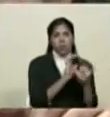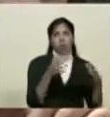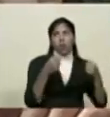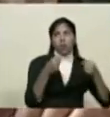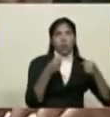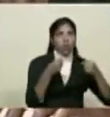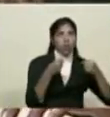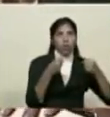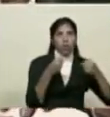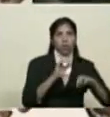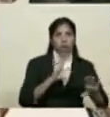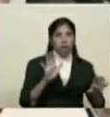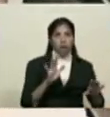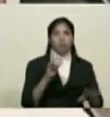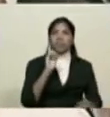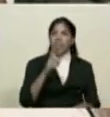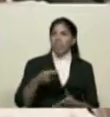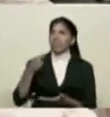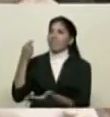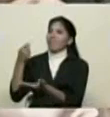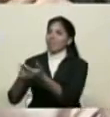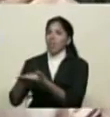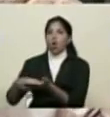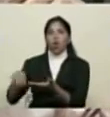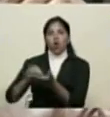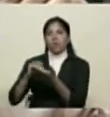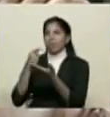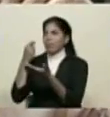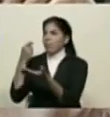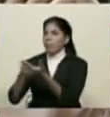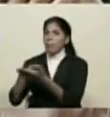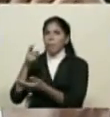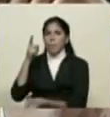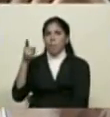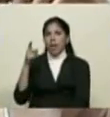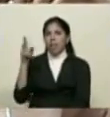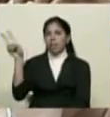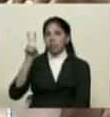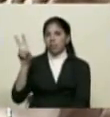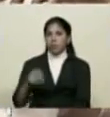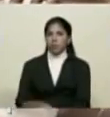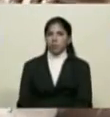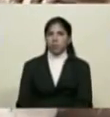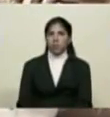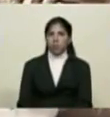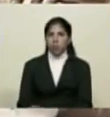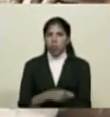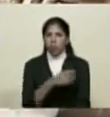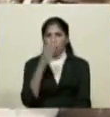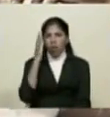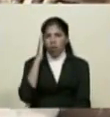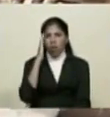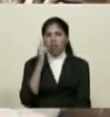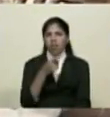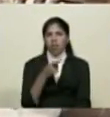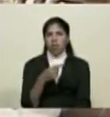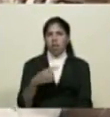porque a este tipo de delincuentes de cuello blanco lo que más les duele, ustedes saben lo que es.